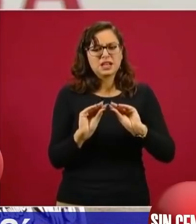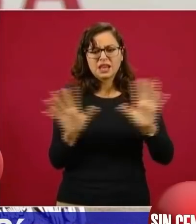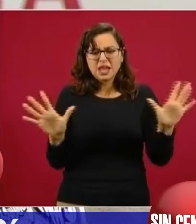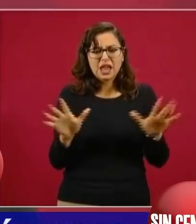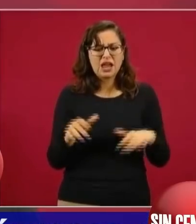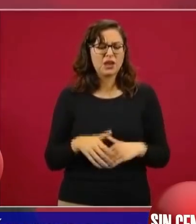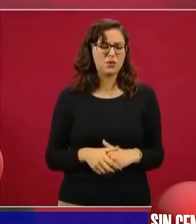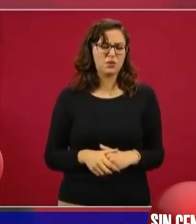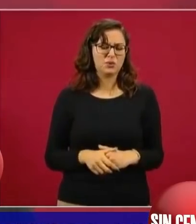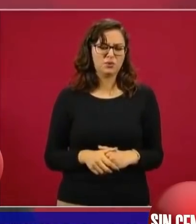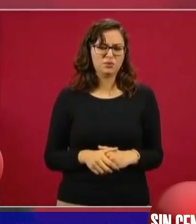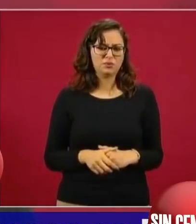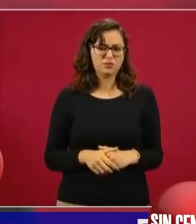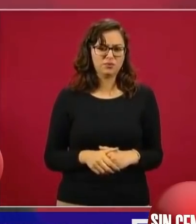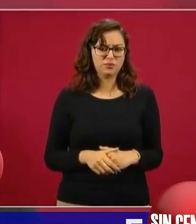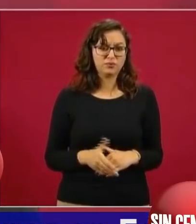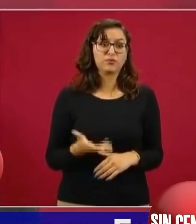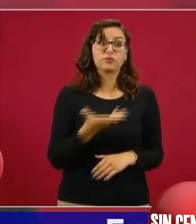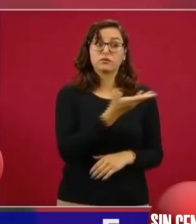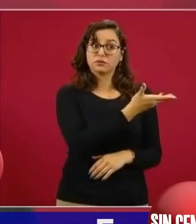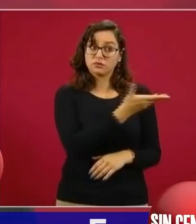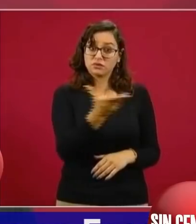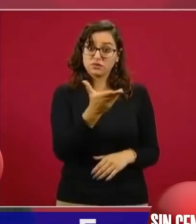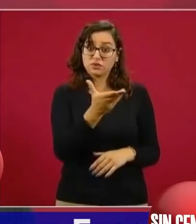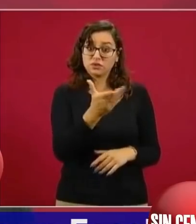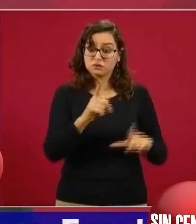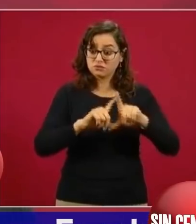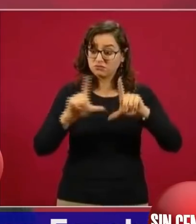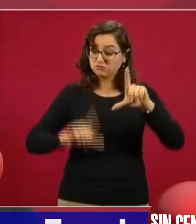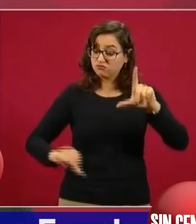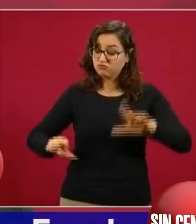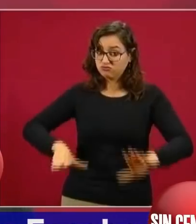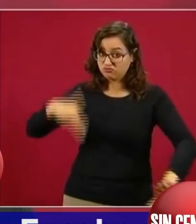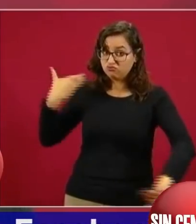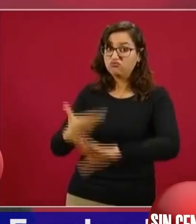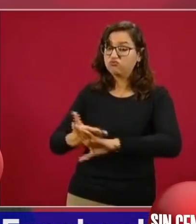dije, ustedes nos ofendieron a los mexicanos